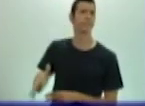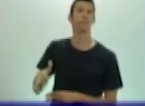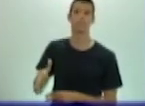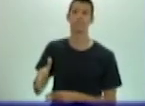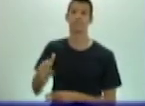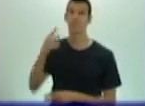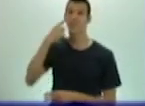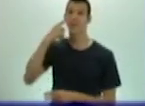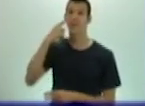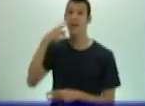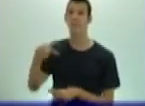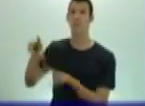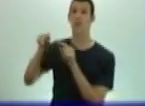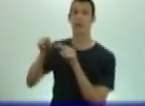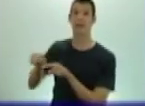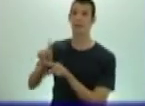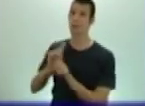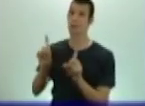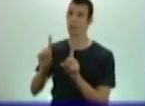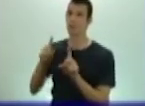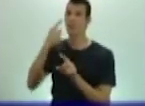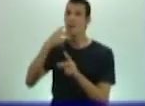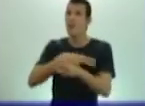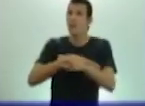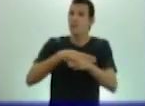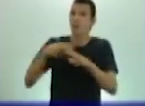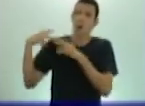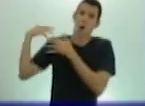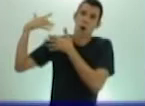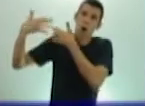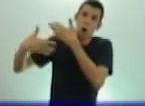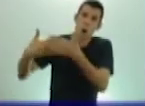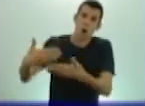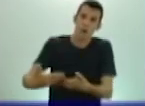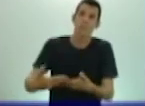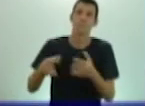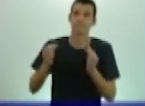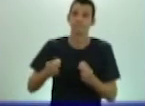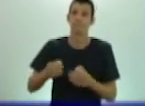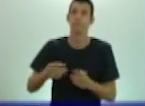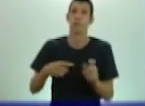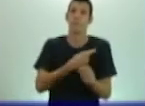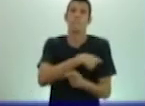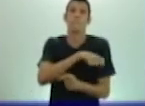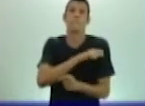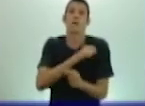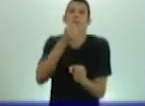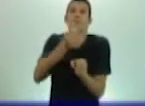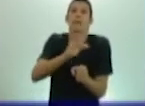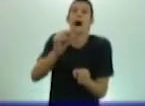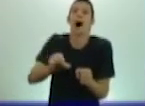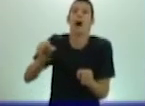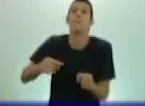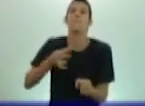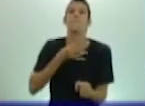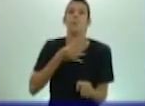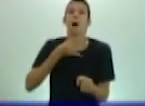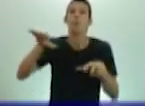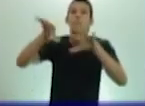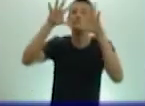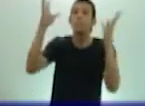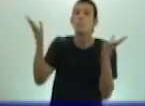mostrando cómo la lucha del proletariado por su verdadera emancipación ha sido un punto definitivo en el desarrollo